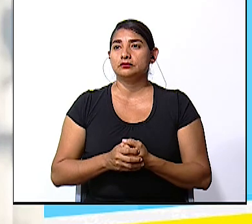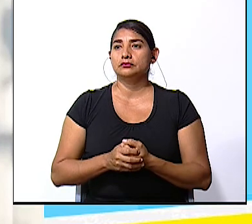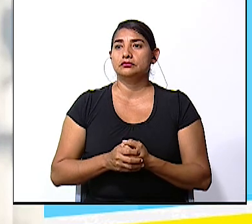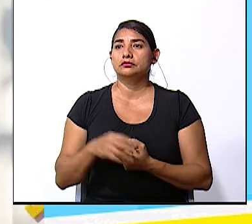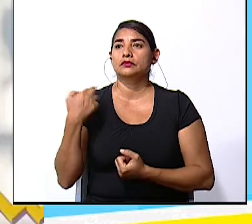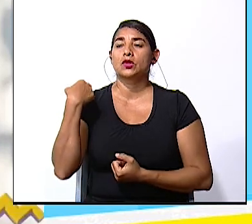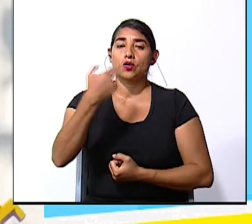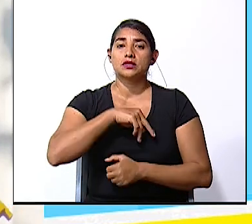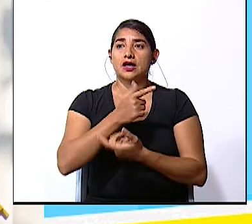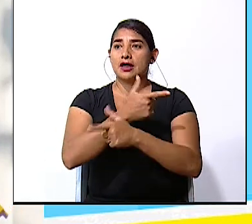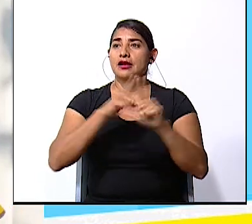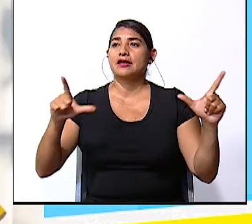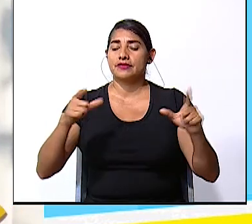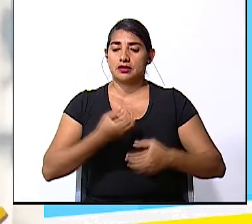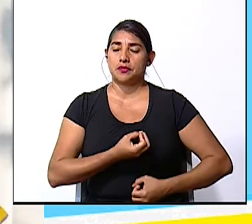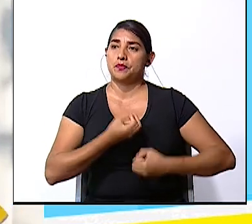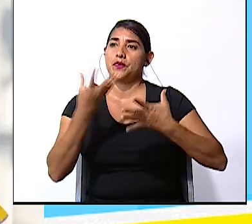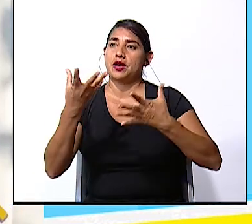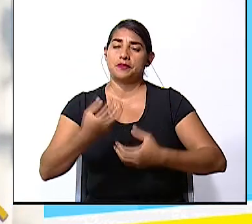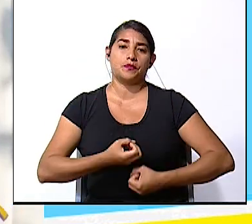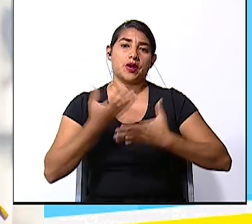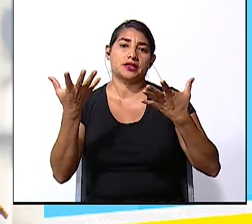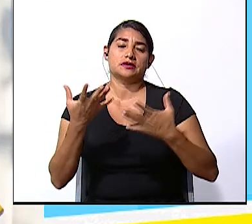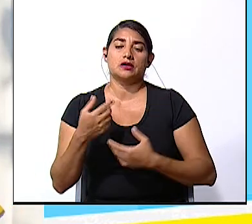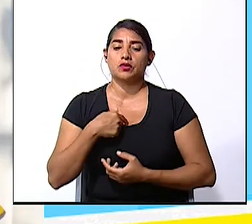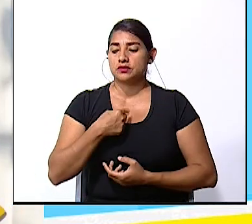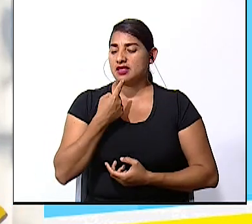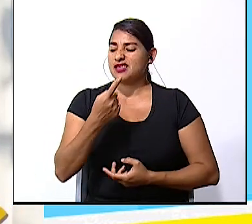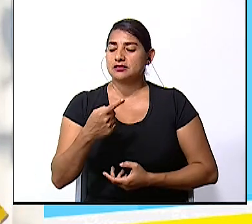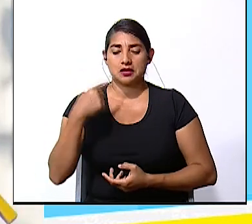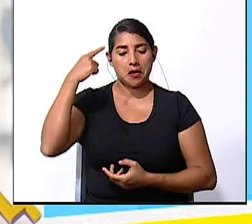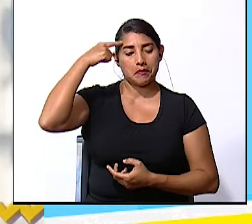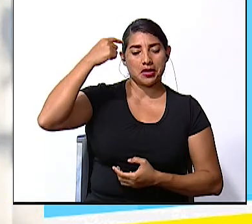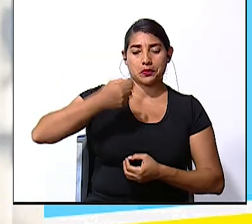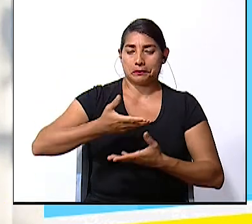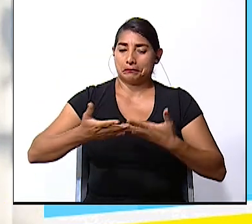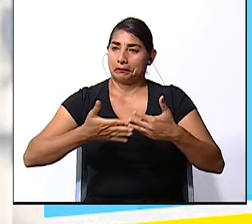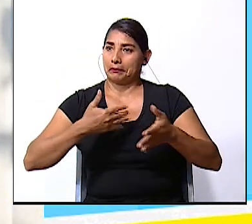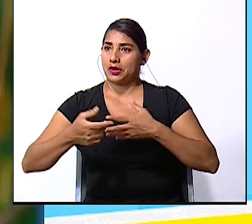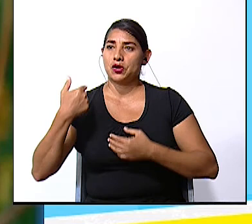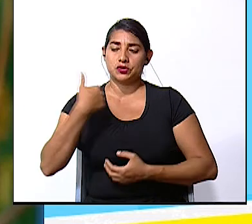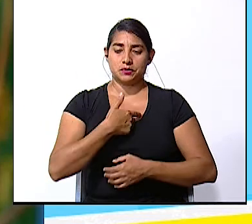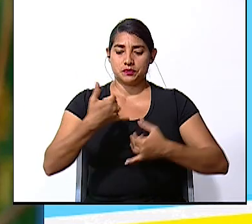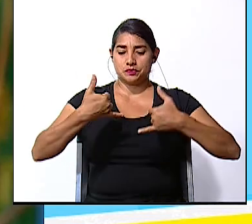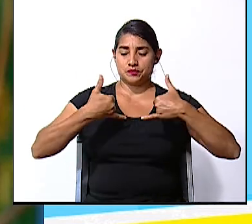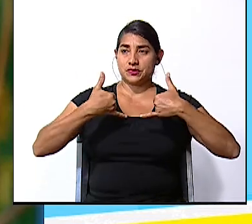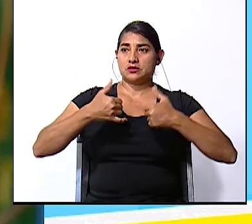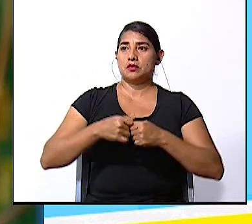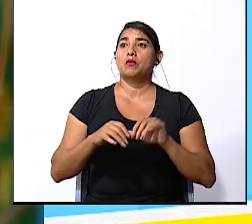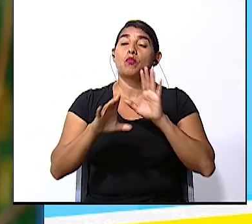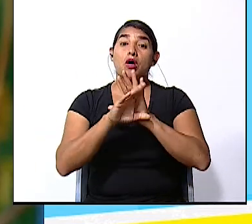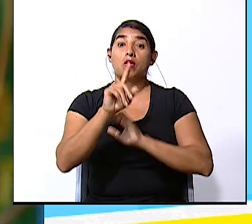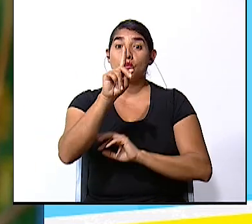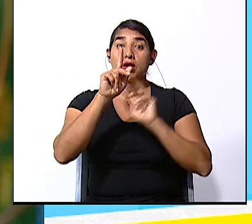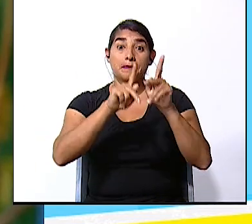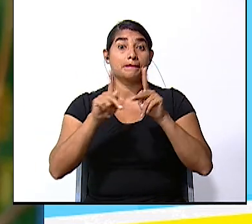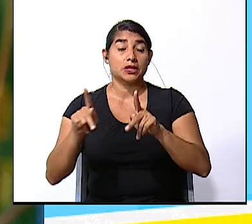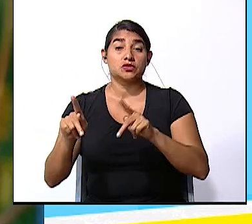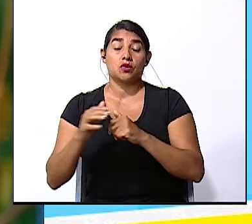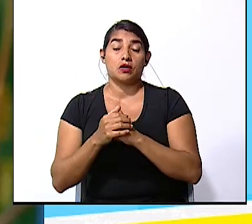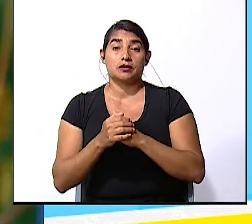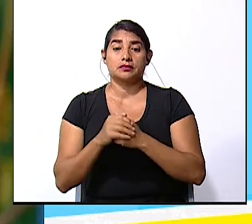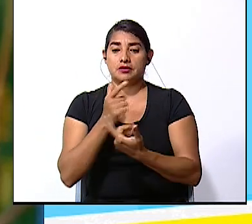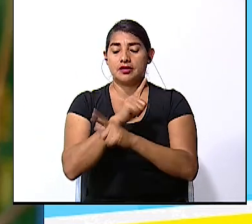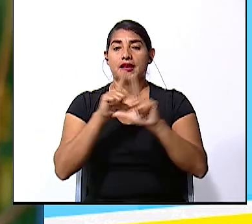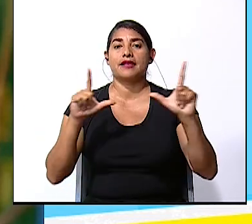Esta libertad de expresión, de poder expresar como quieres, de poder ser tú. Por ejemplo, cuando una persona es